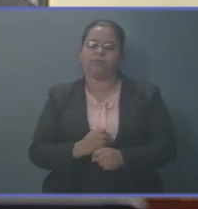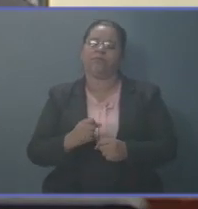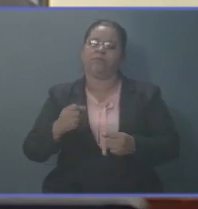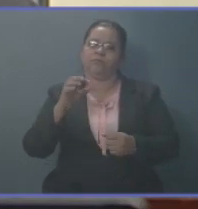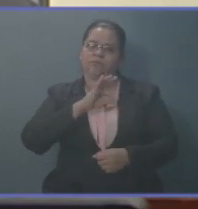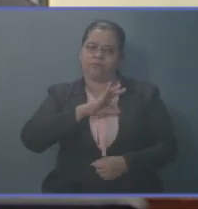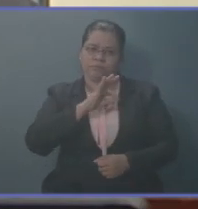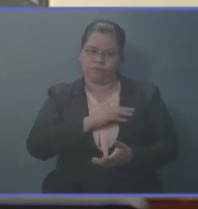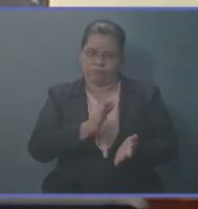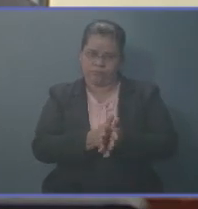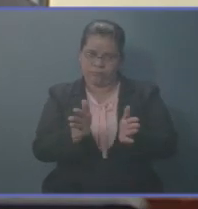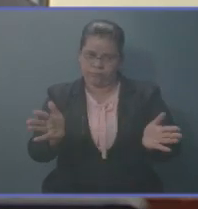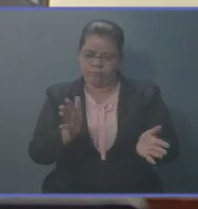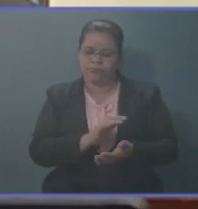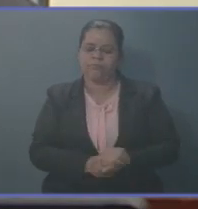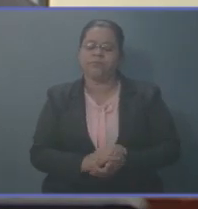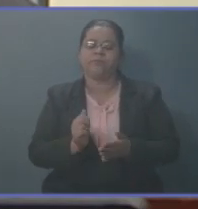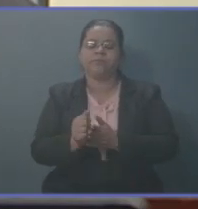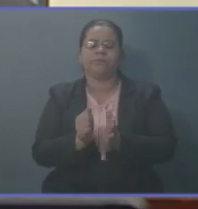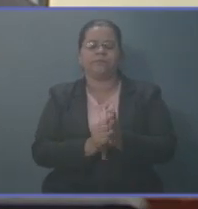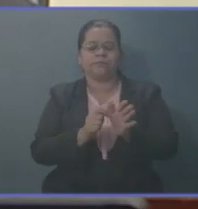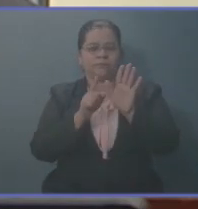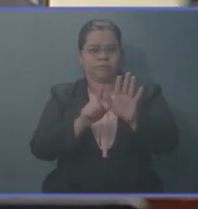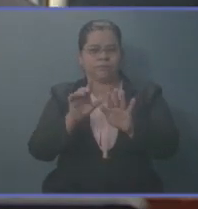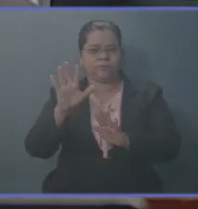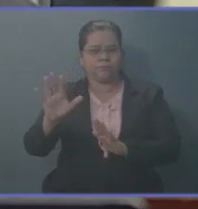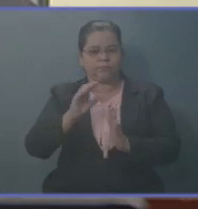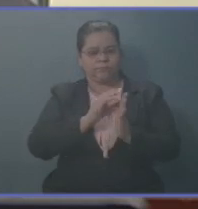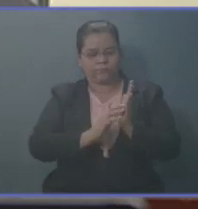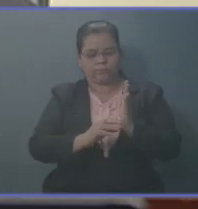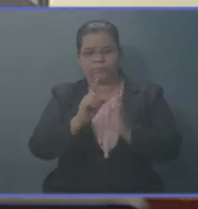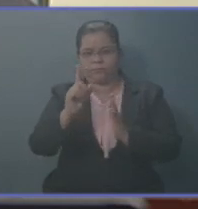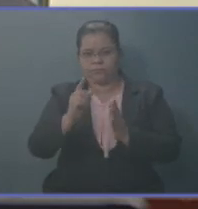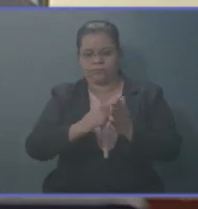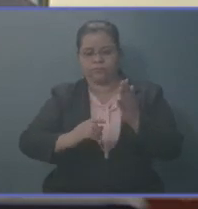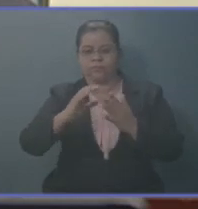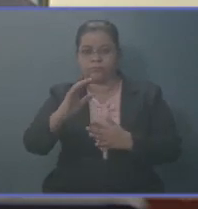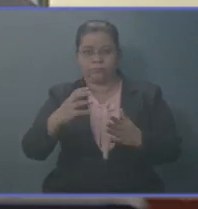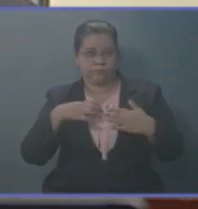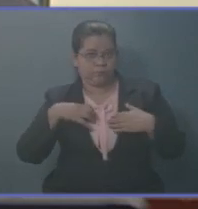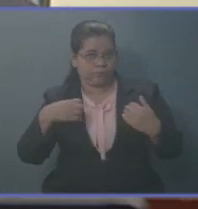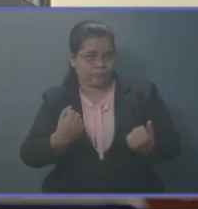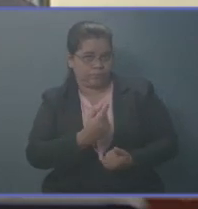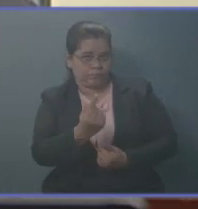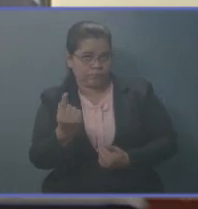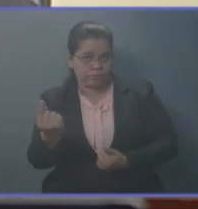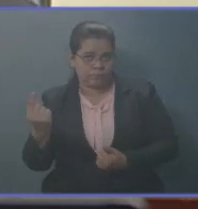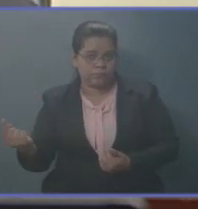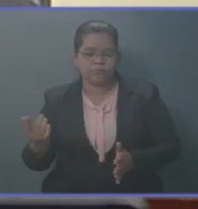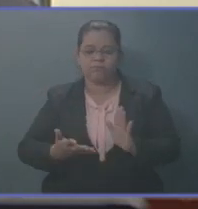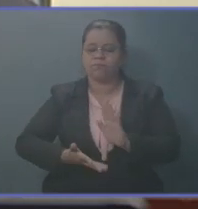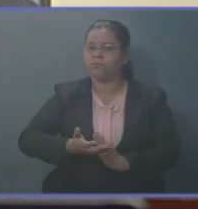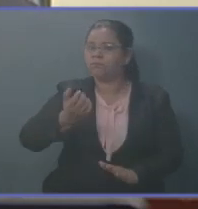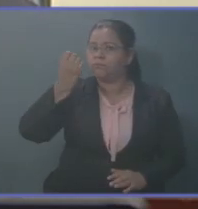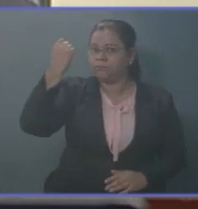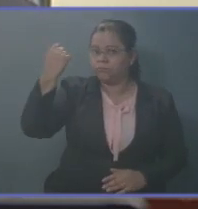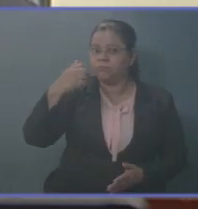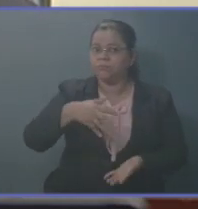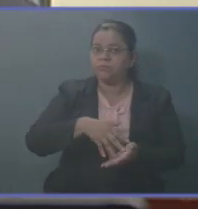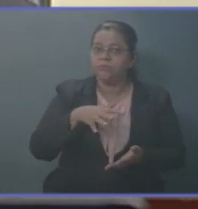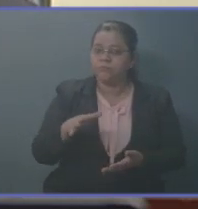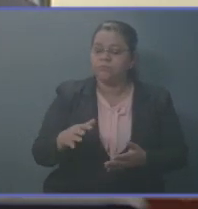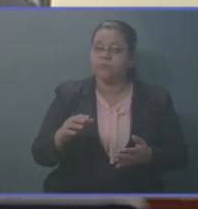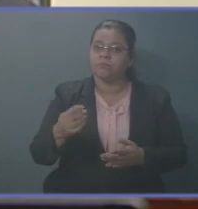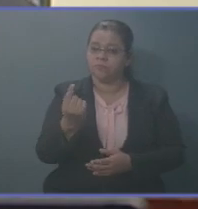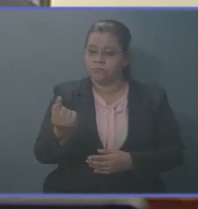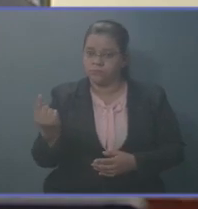común. Romanos 2, que el artículo 65, inciso 1 de la Constitución establece que la salud de los habitantes de la República constituye un bien público y que el Estado